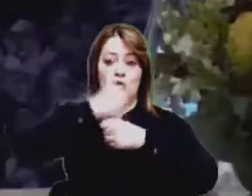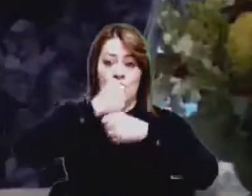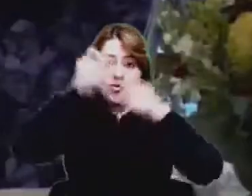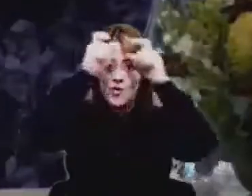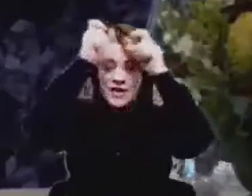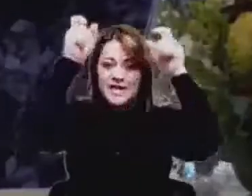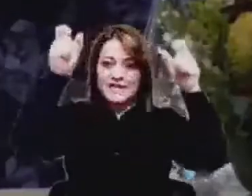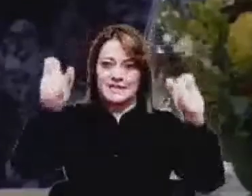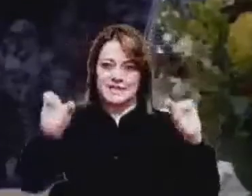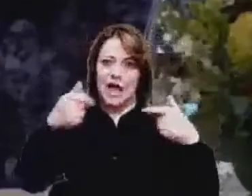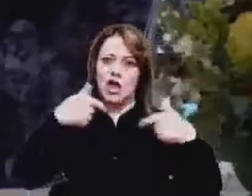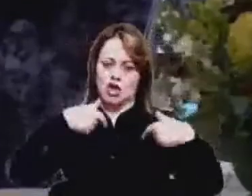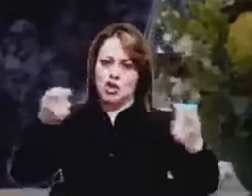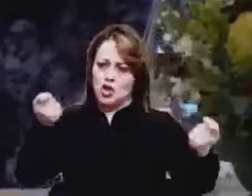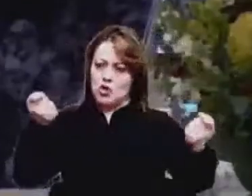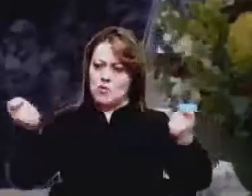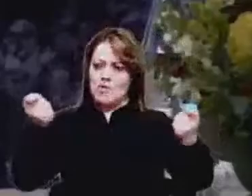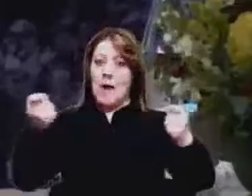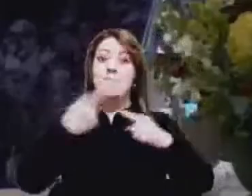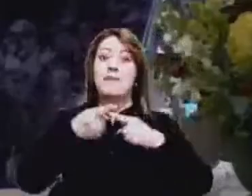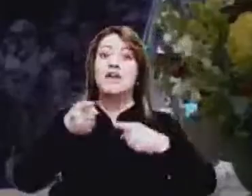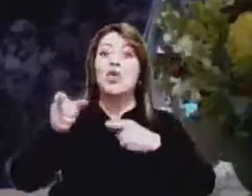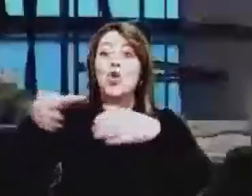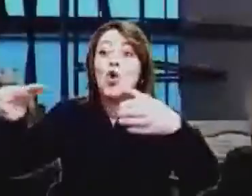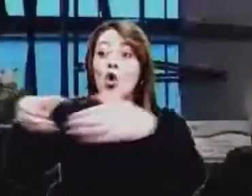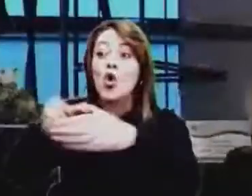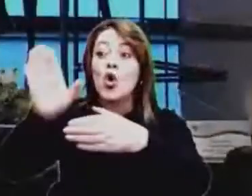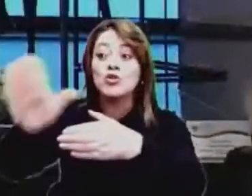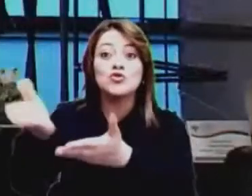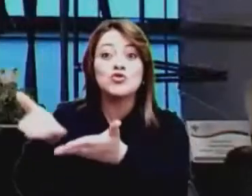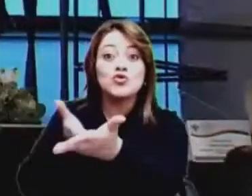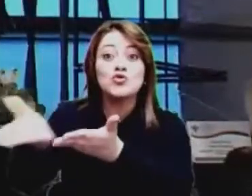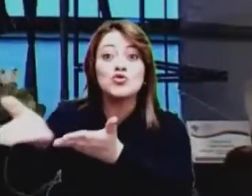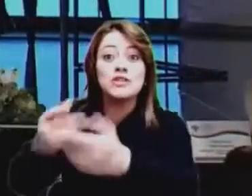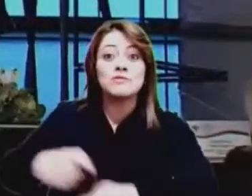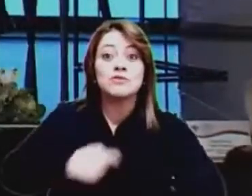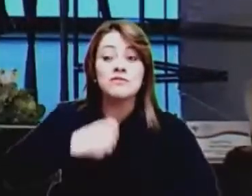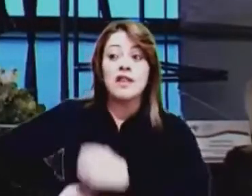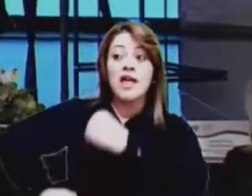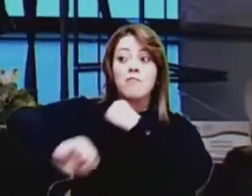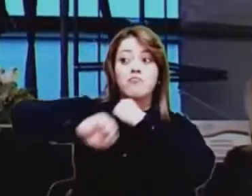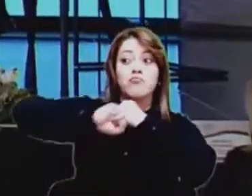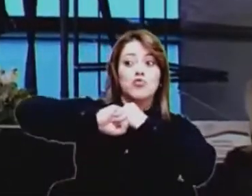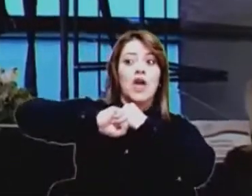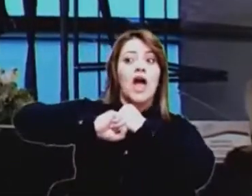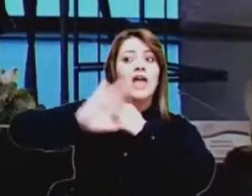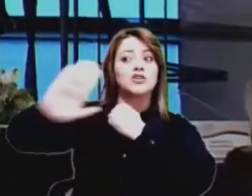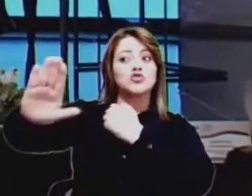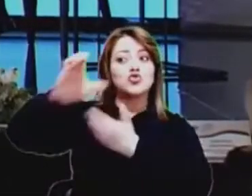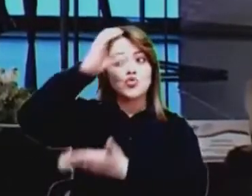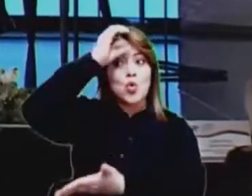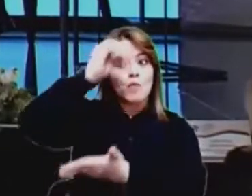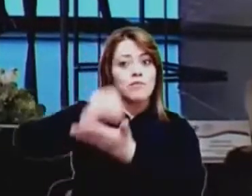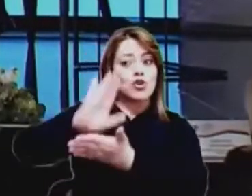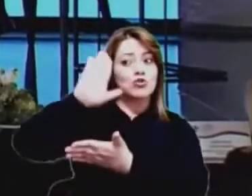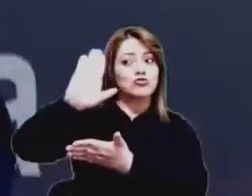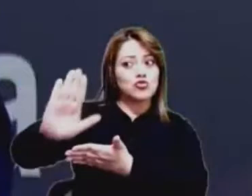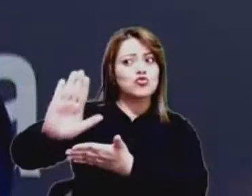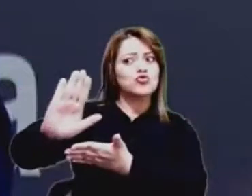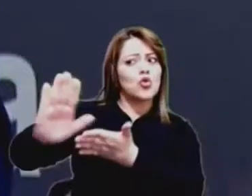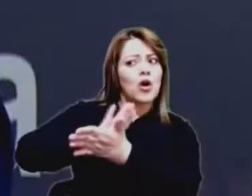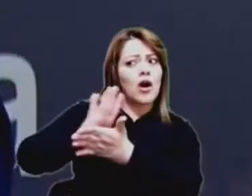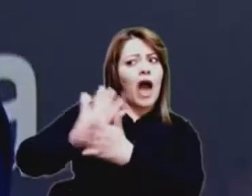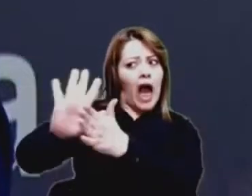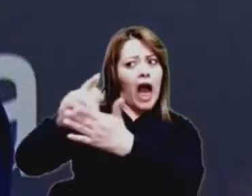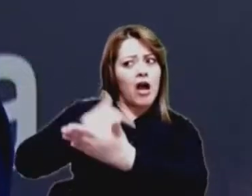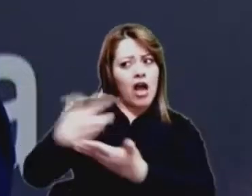tema jurídico una entidad que está respaldado de un concepto que emita la sala eso es realmente maravilloso